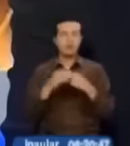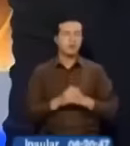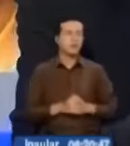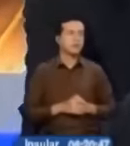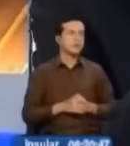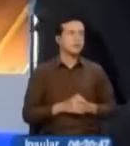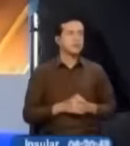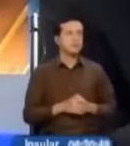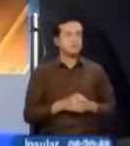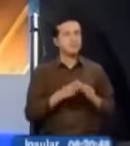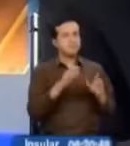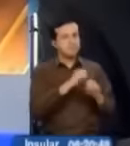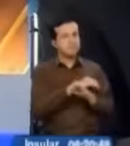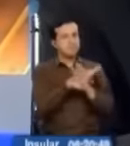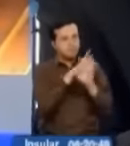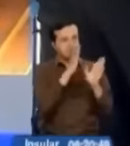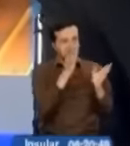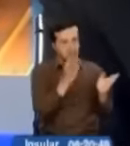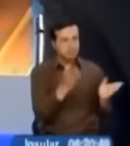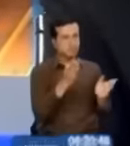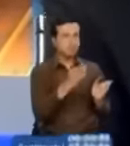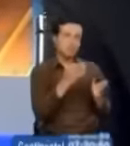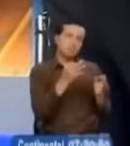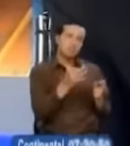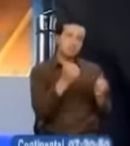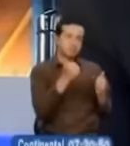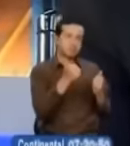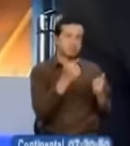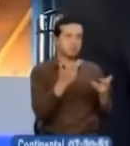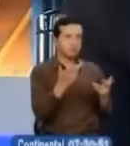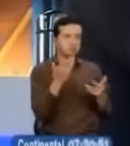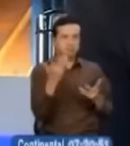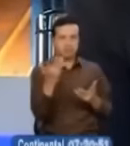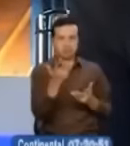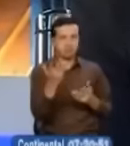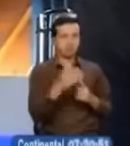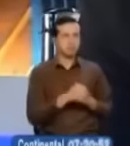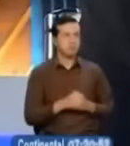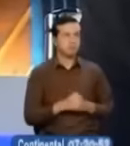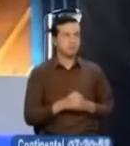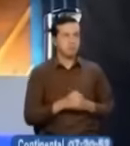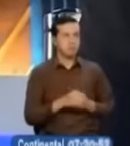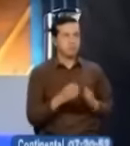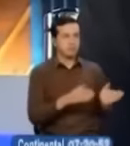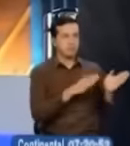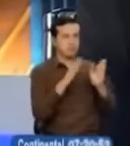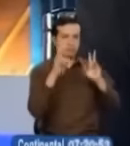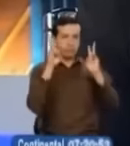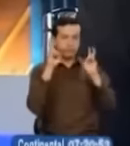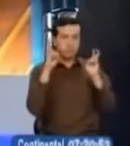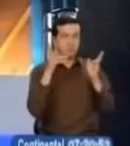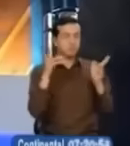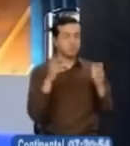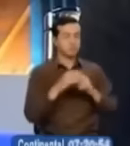independientemente de esa aclaración, que es válida, Giovanni, Javier, hay otro tema. El tema es que